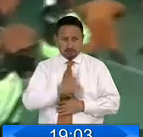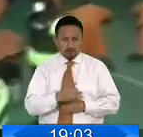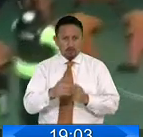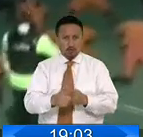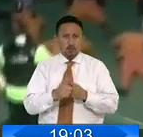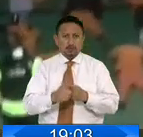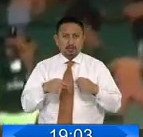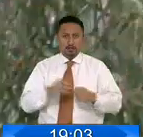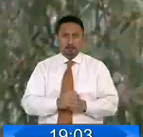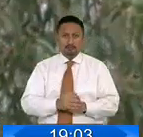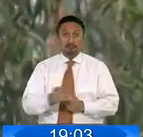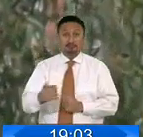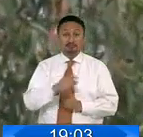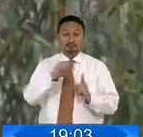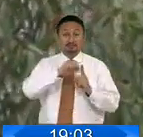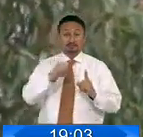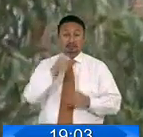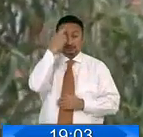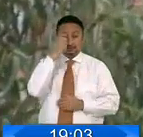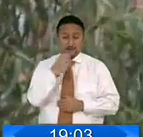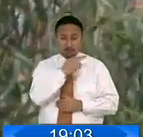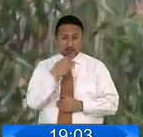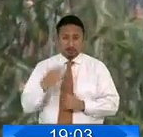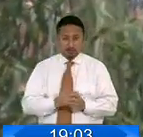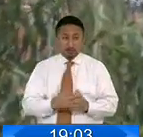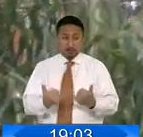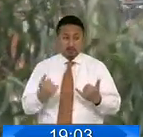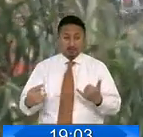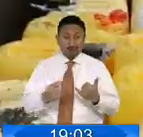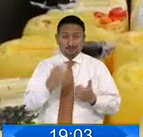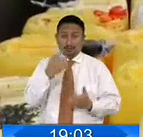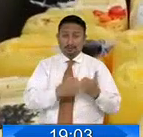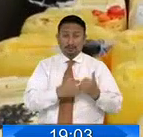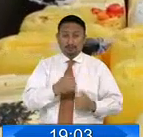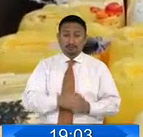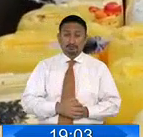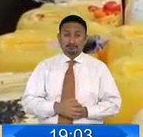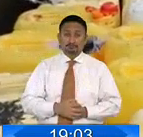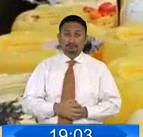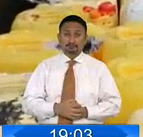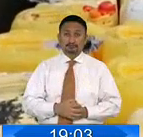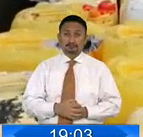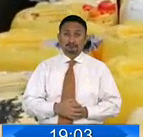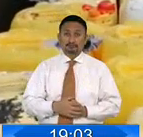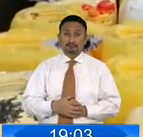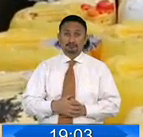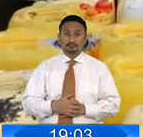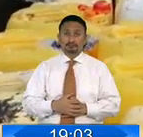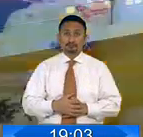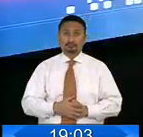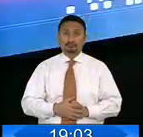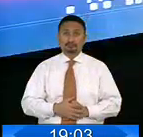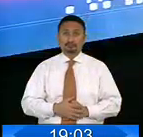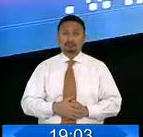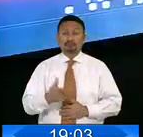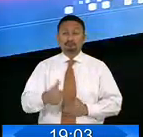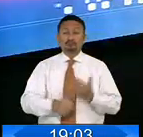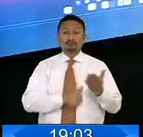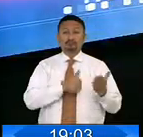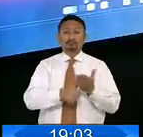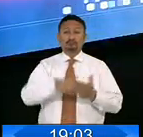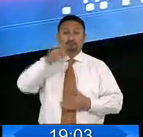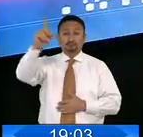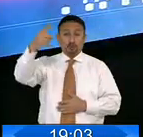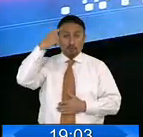en un sistema de rehabilitación que desnuda falencias marín jaramillo el ministro de